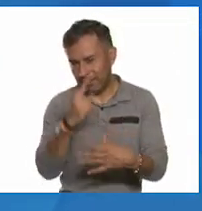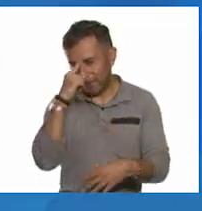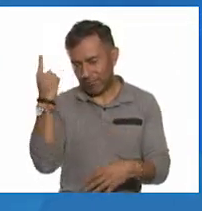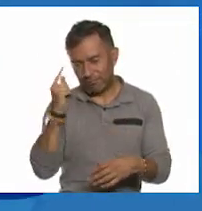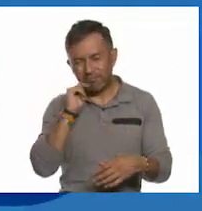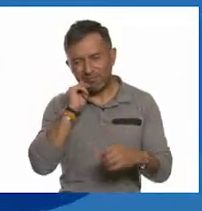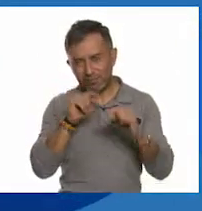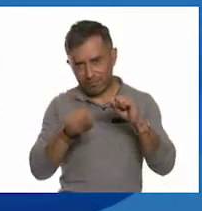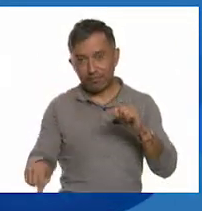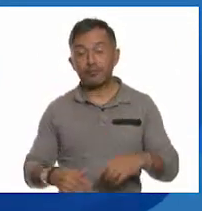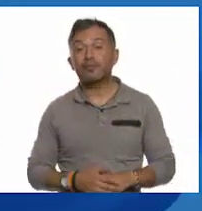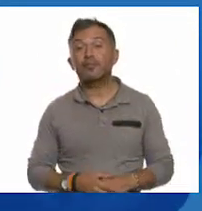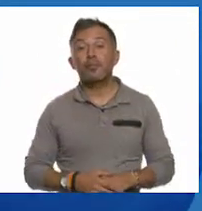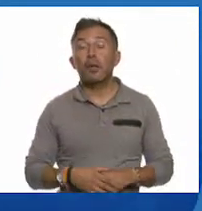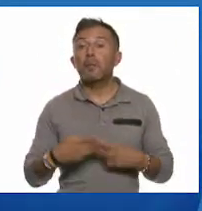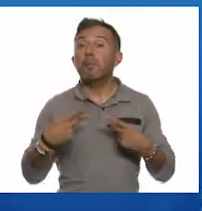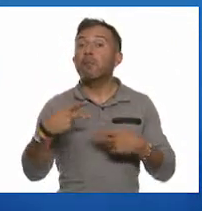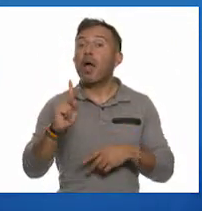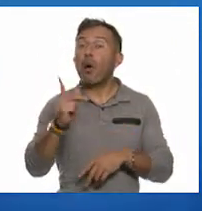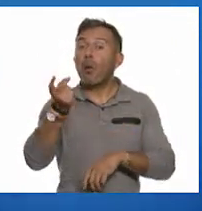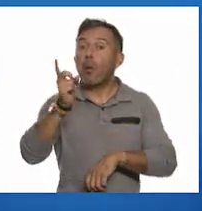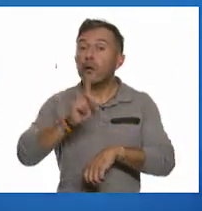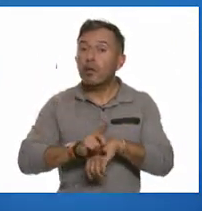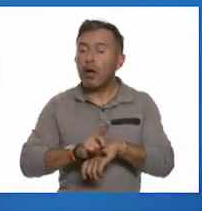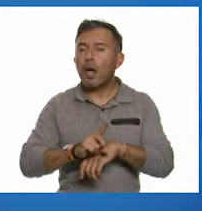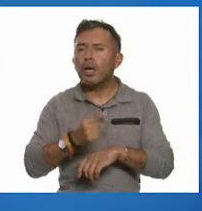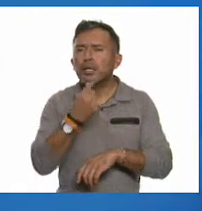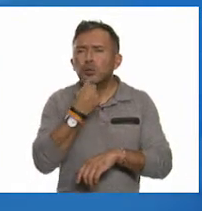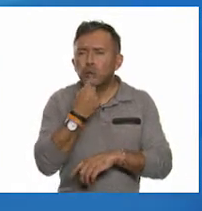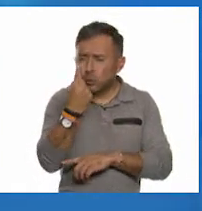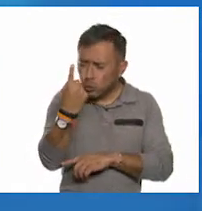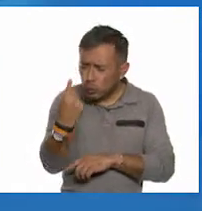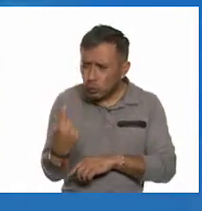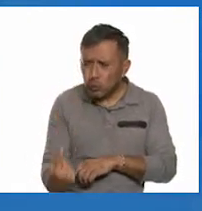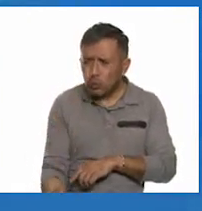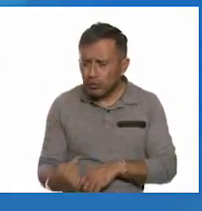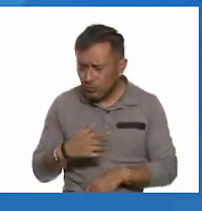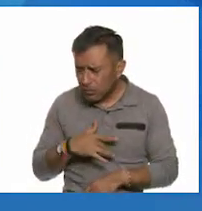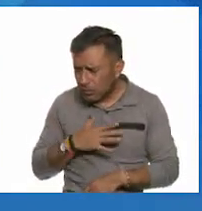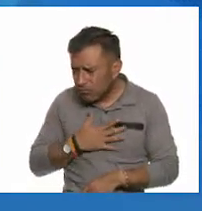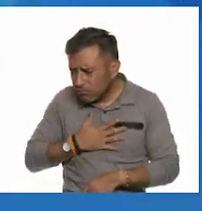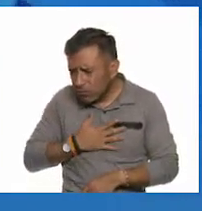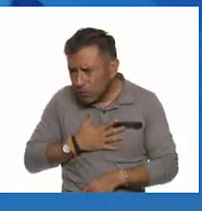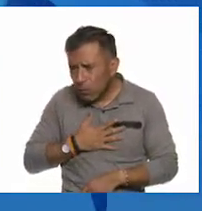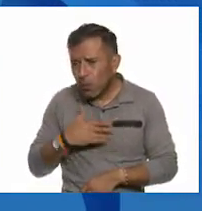embargo, un día sintió compasión por un niño chiquito que no podía subir